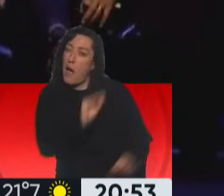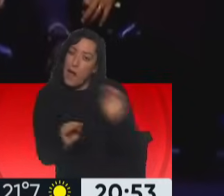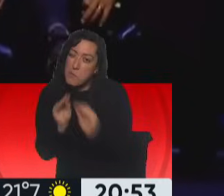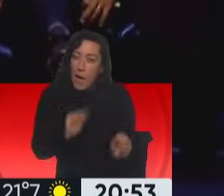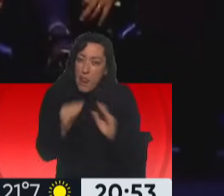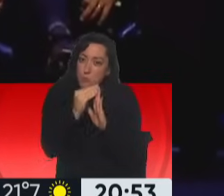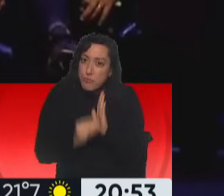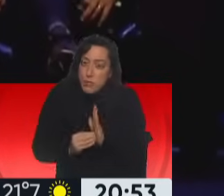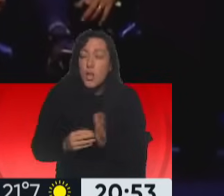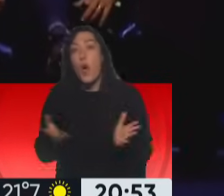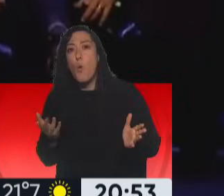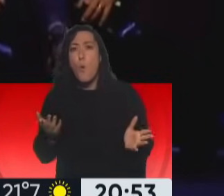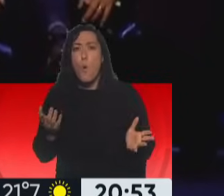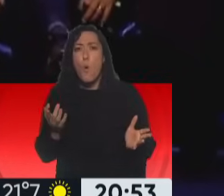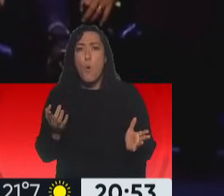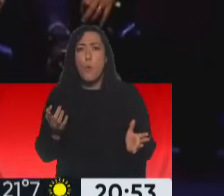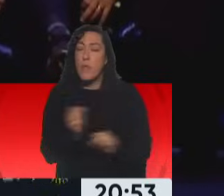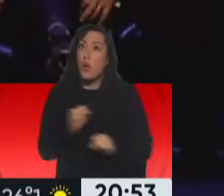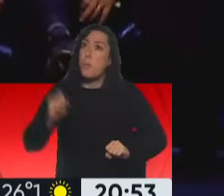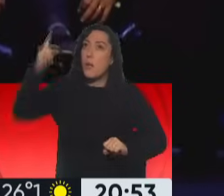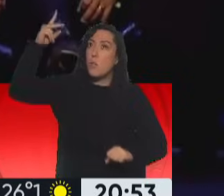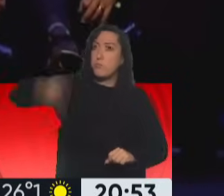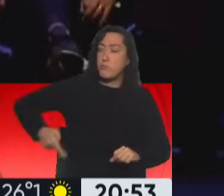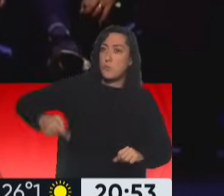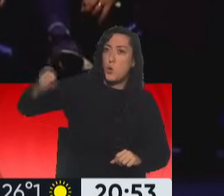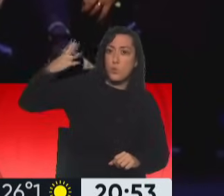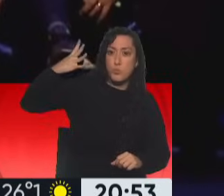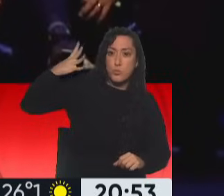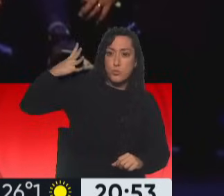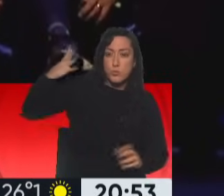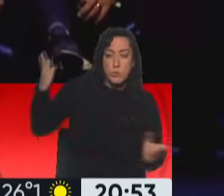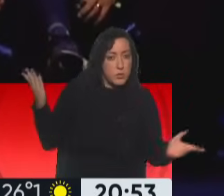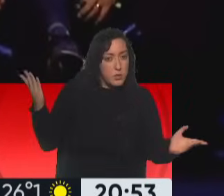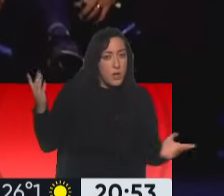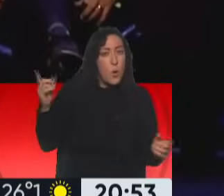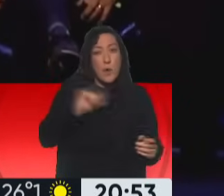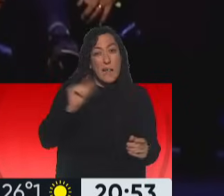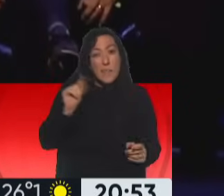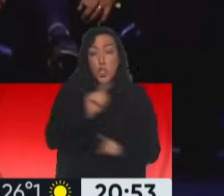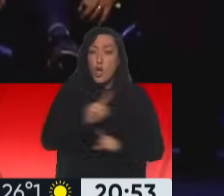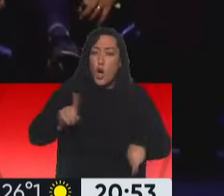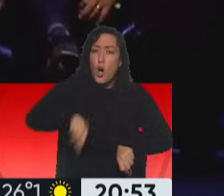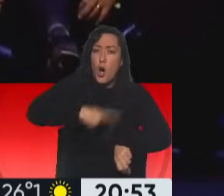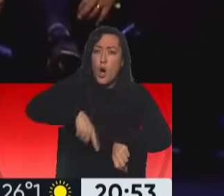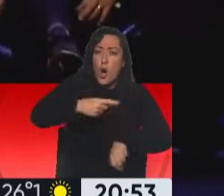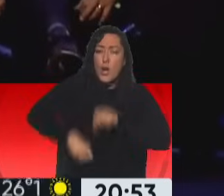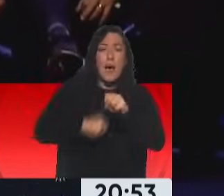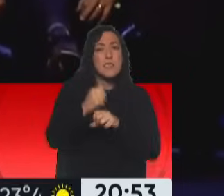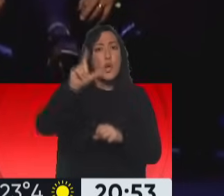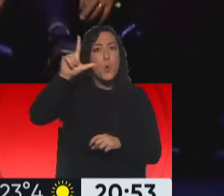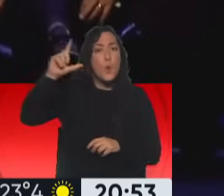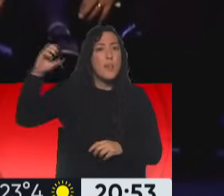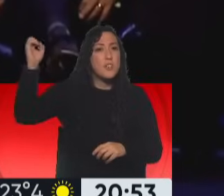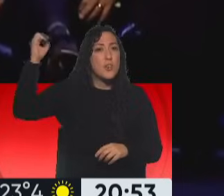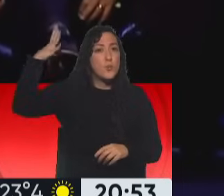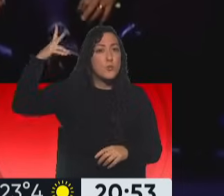y misteriosamente se cortó la luz. Y no le extendieron solamente unas horas, se lo extendieron hasta el día lunes. Y